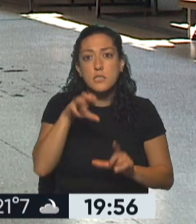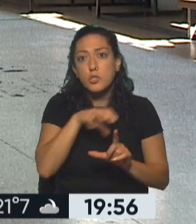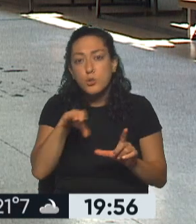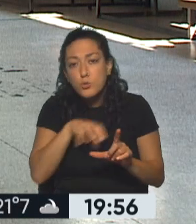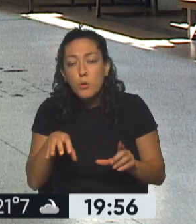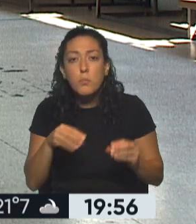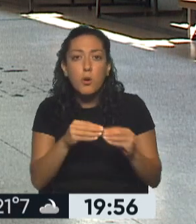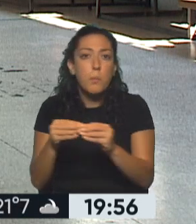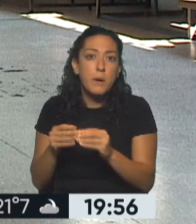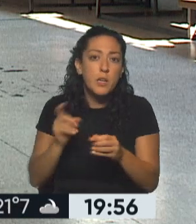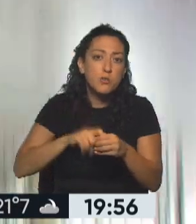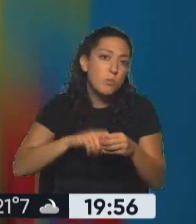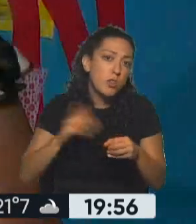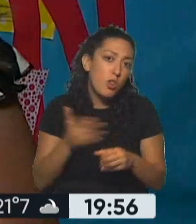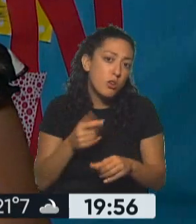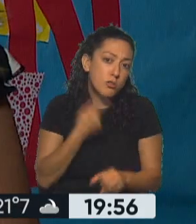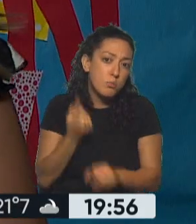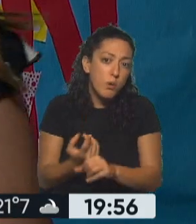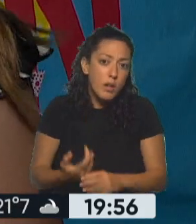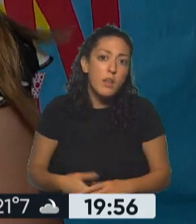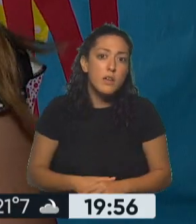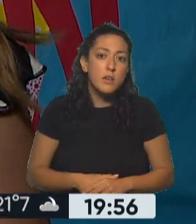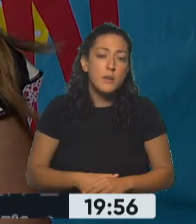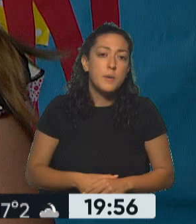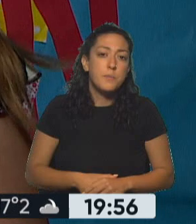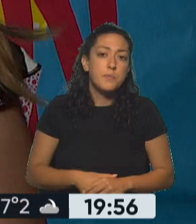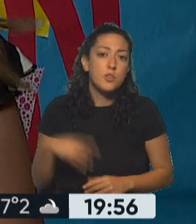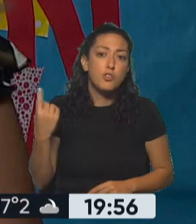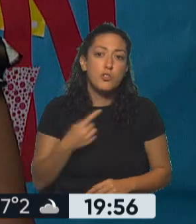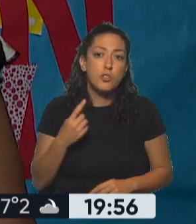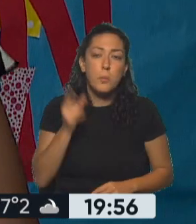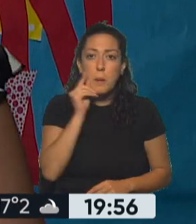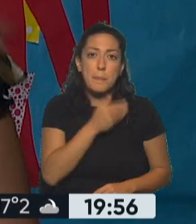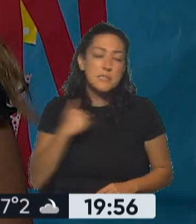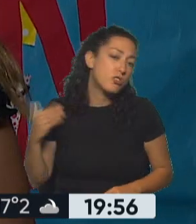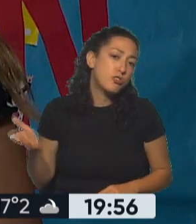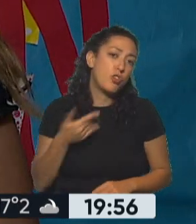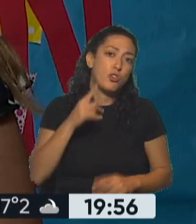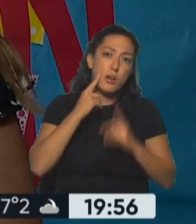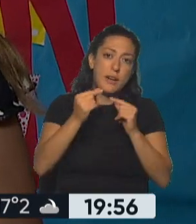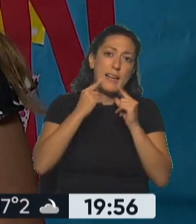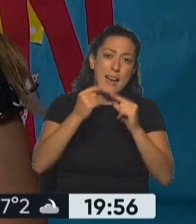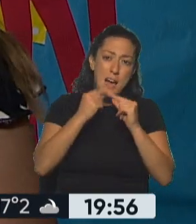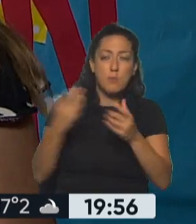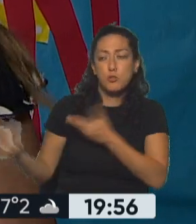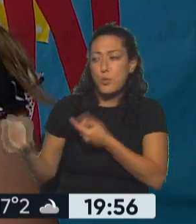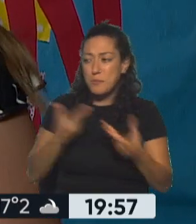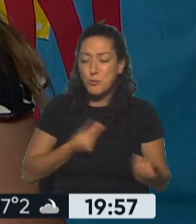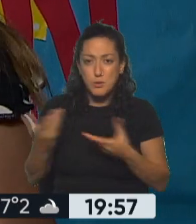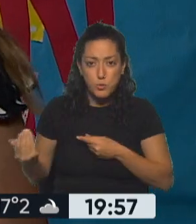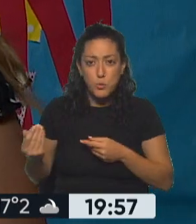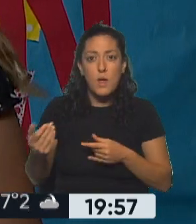todos los compañeros se pueden sumar. Hicimos reclamos todos los padres, nos hemos ayudado a hacer los reclamos, la escuela